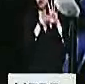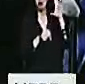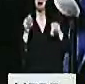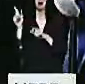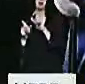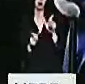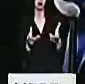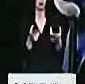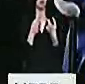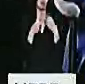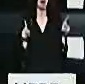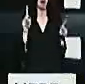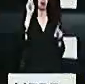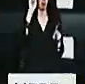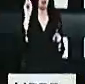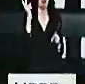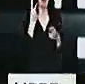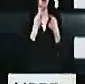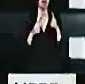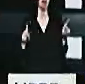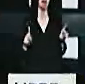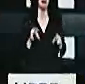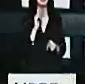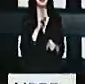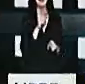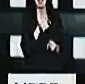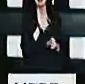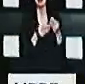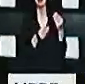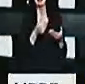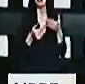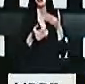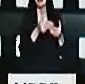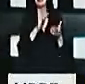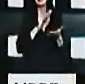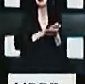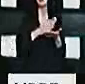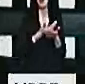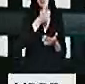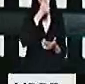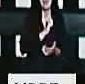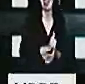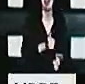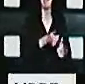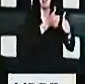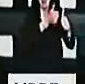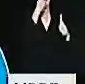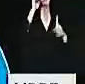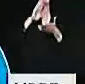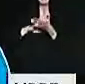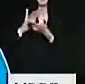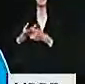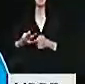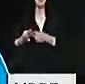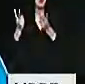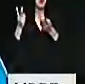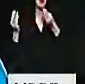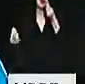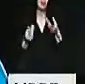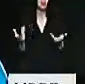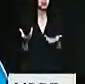una forma distinta de pensarlo, eso, ¿no? Eso pasa en la salud privada, digamos, pero en la salud pública, donde hay una población cautiva, o